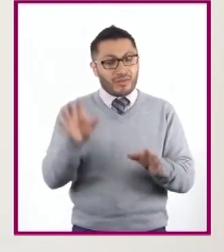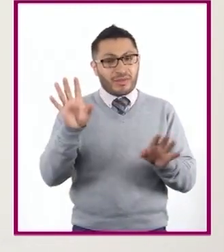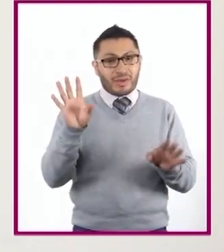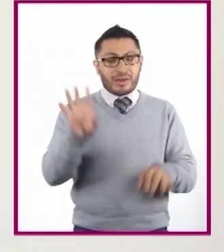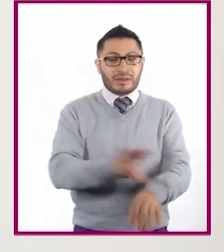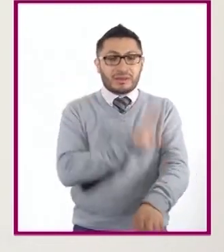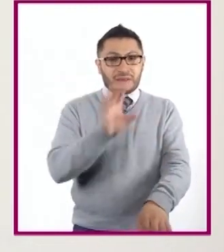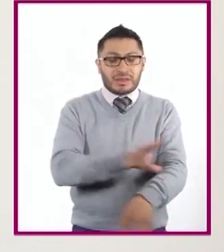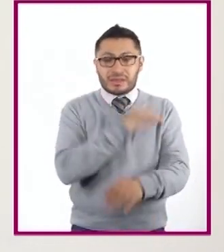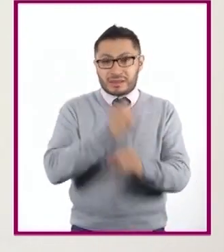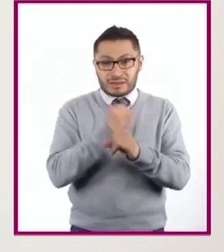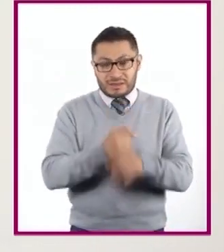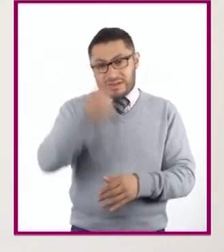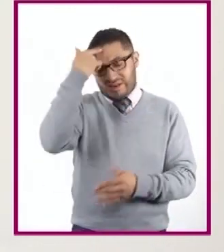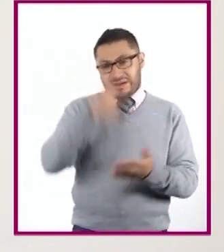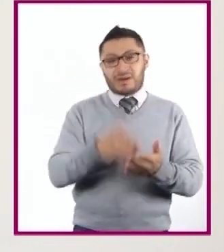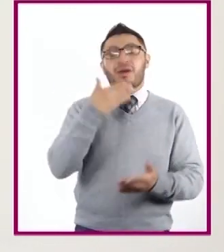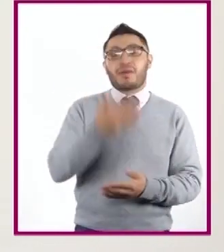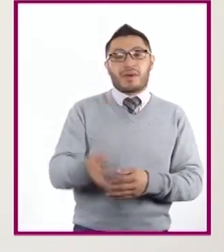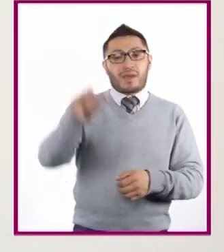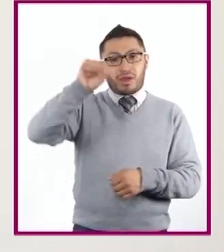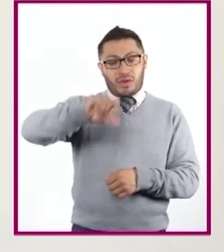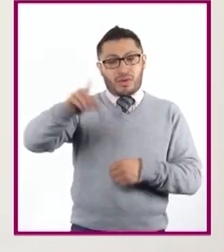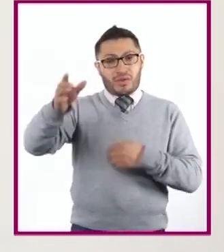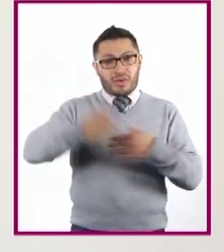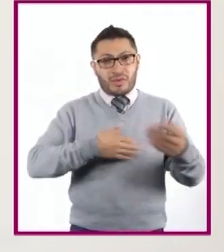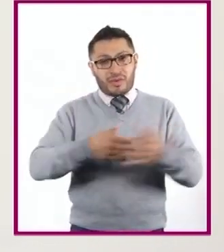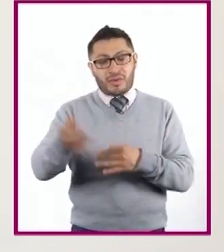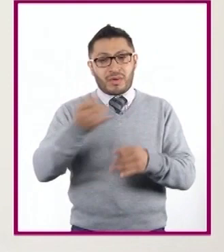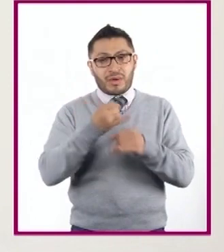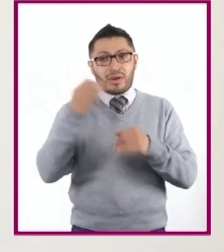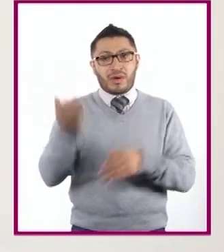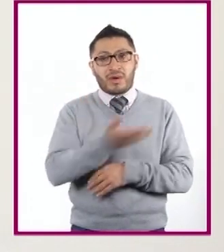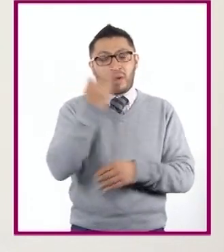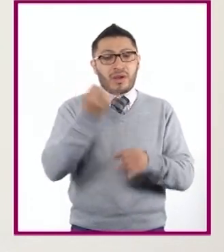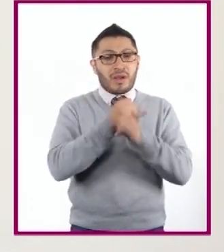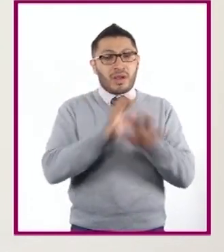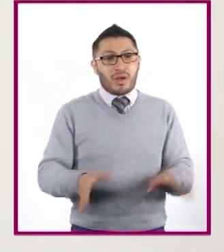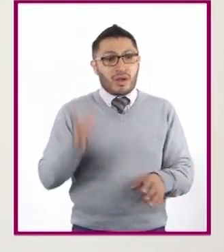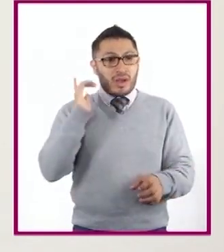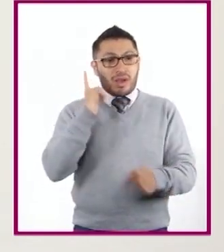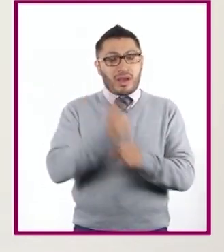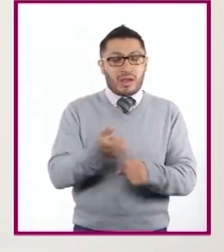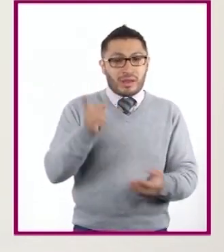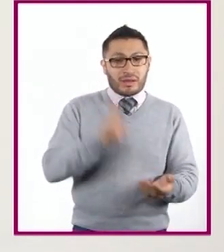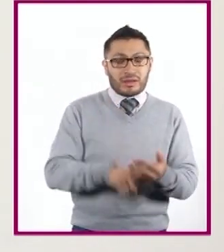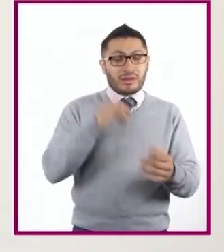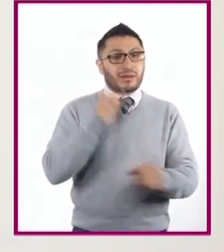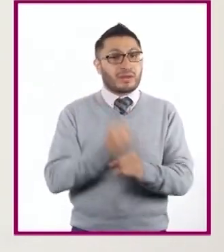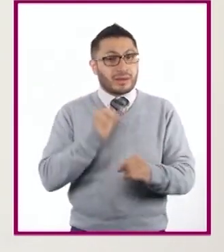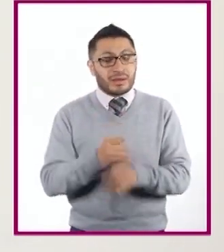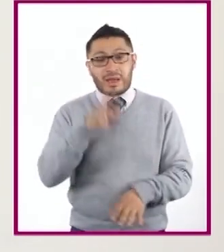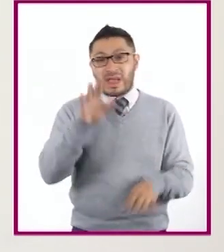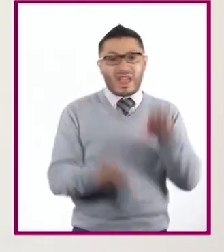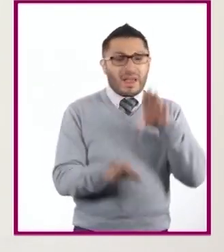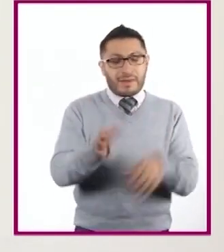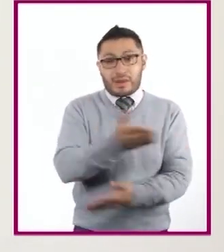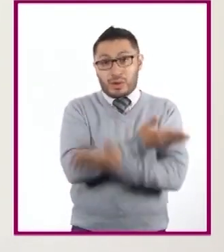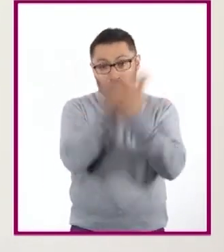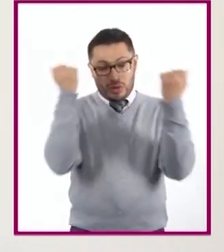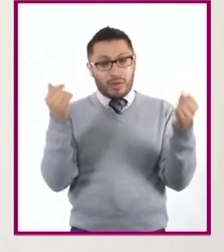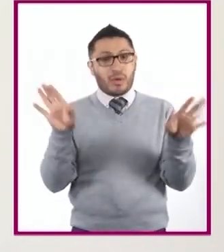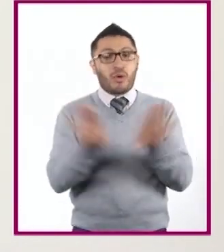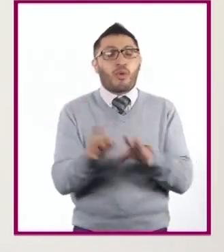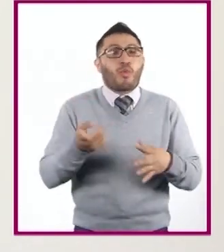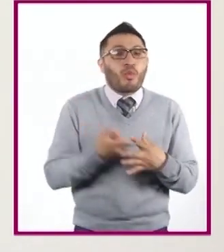bien, ya que hoy en día es muy frecuente que la información que consultamos se encuentra en Internet y en ocasiones no sabemos por